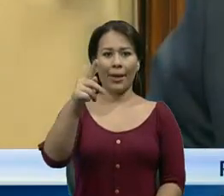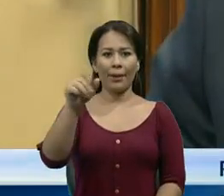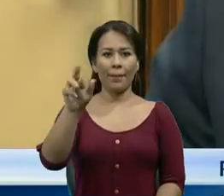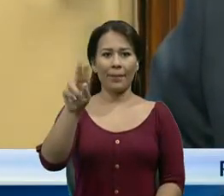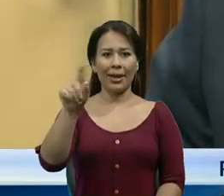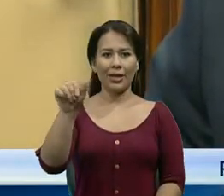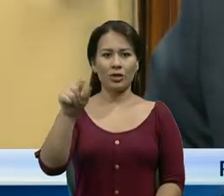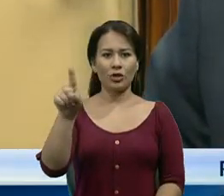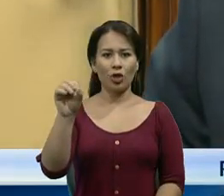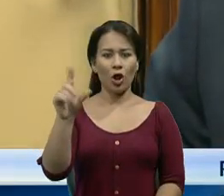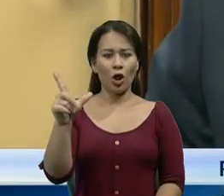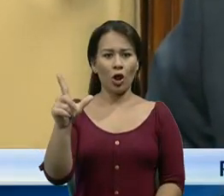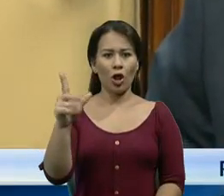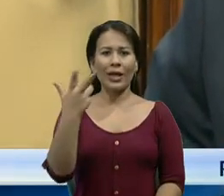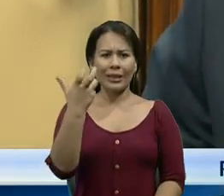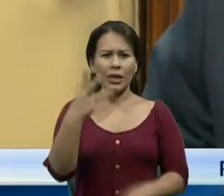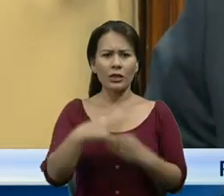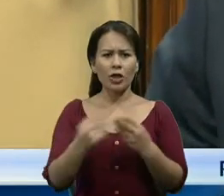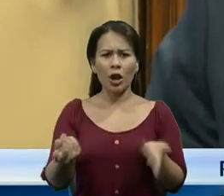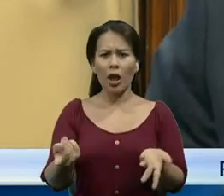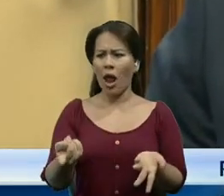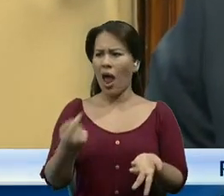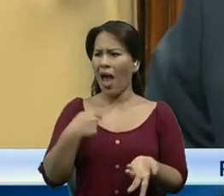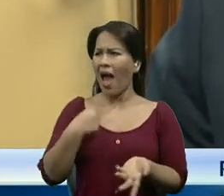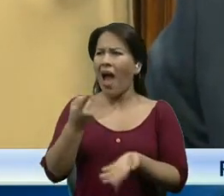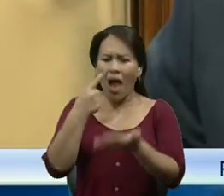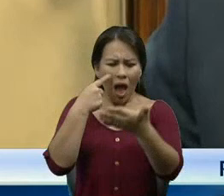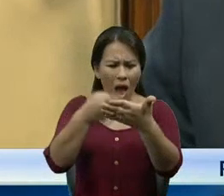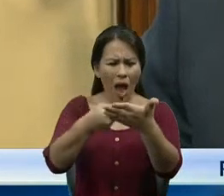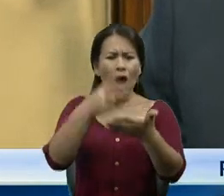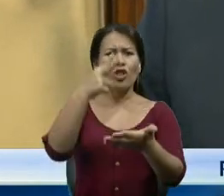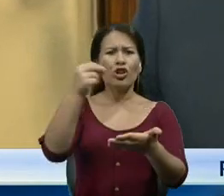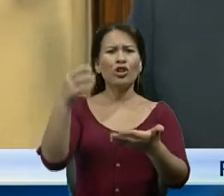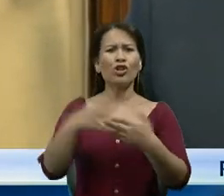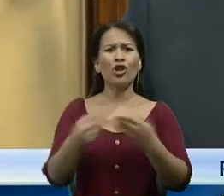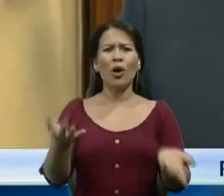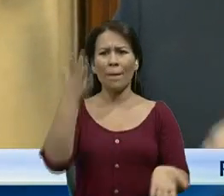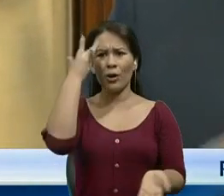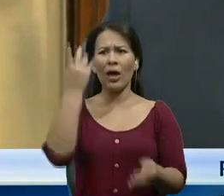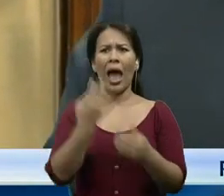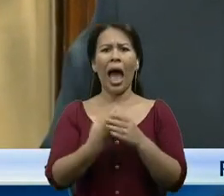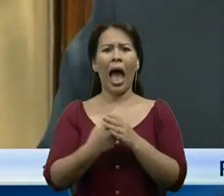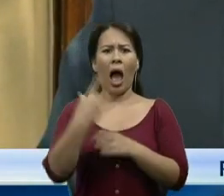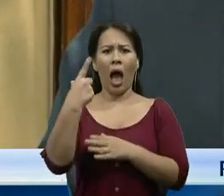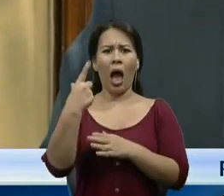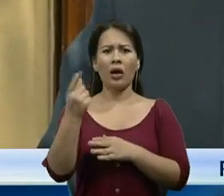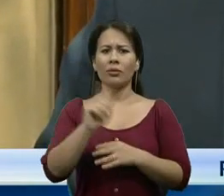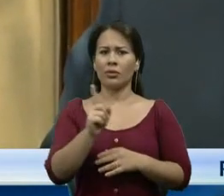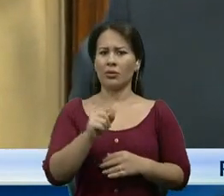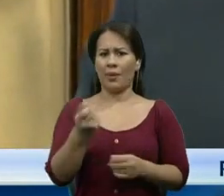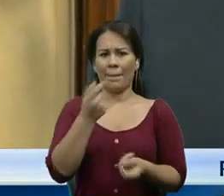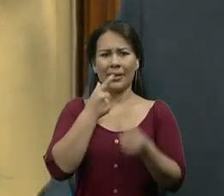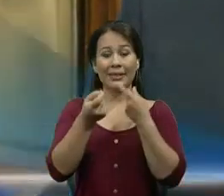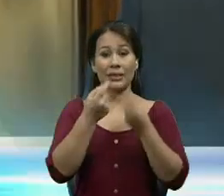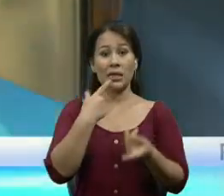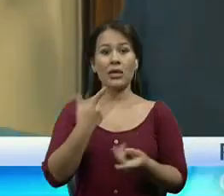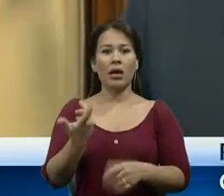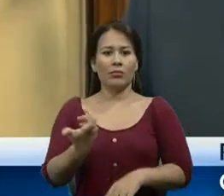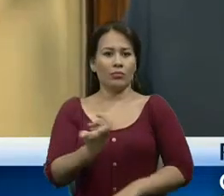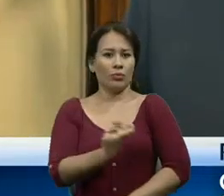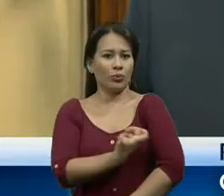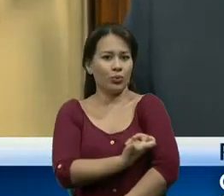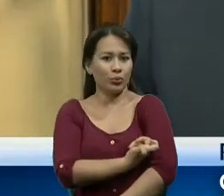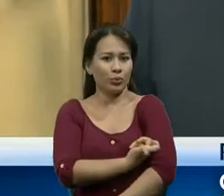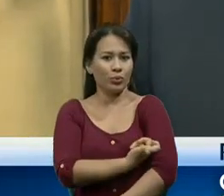terminan facturando en más de $200. En otros casos, tema de otro tipo de medicina, desde anestesiólogo